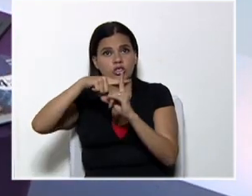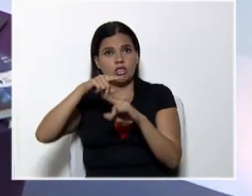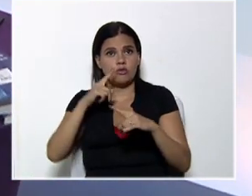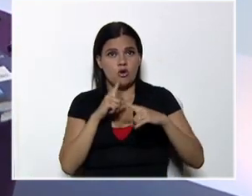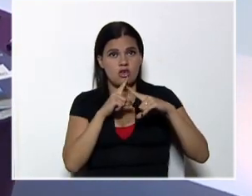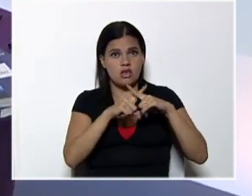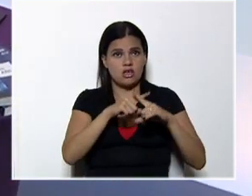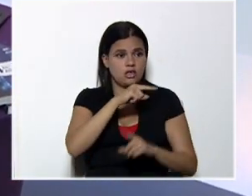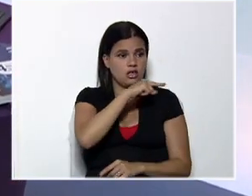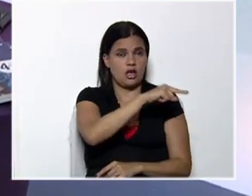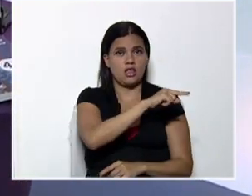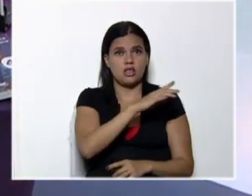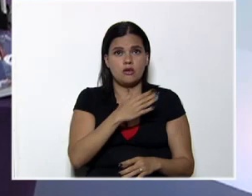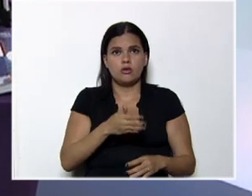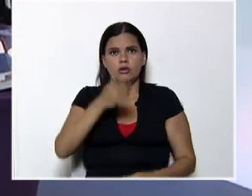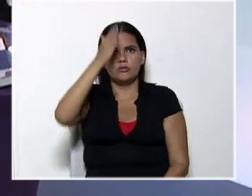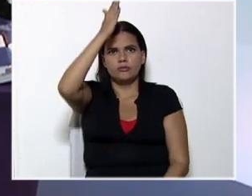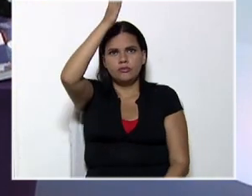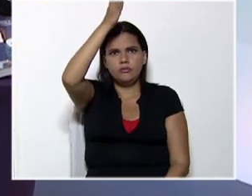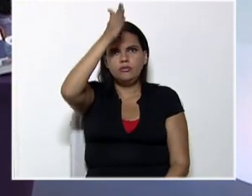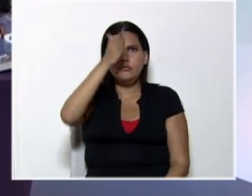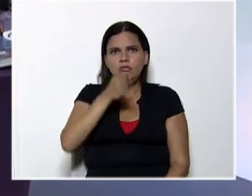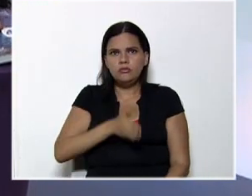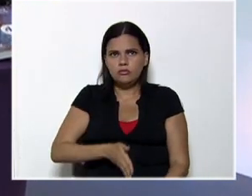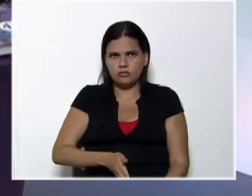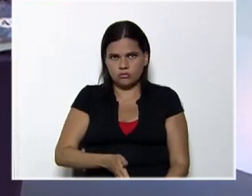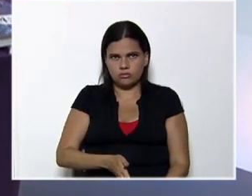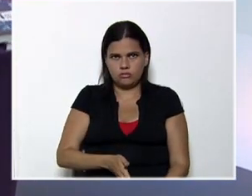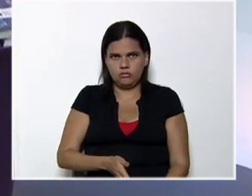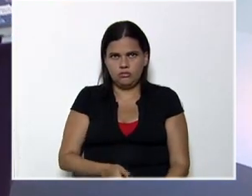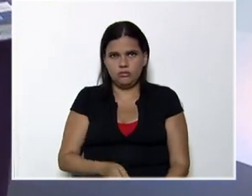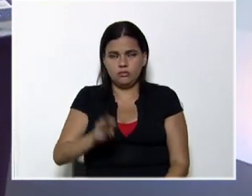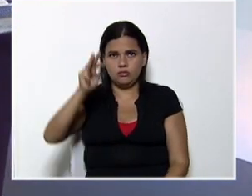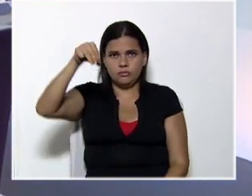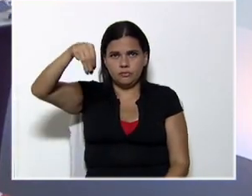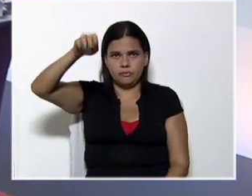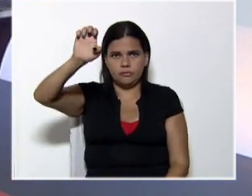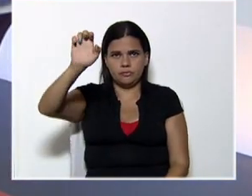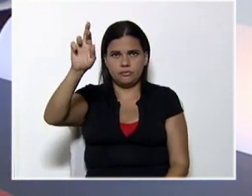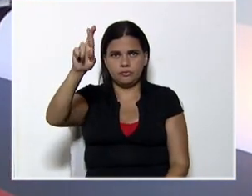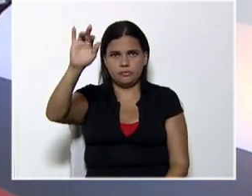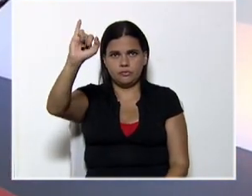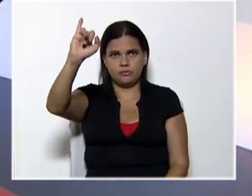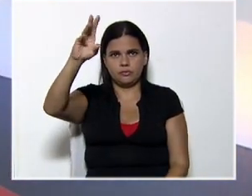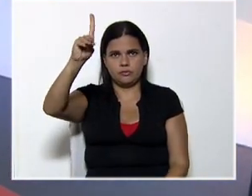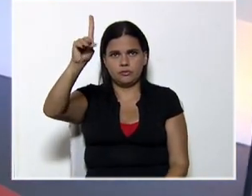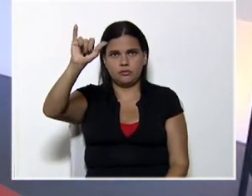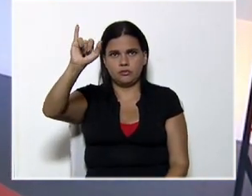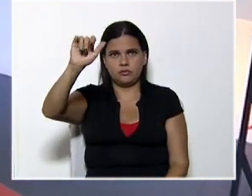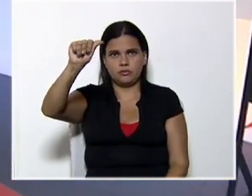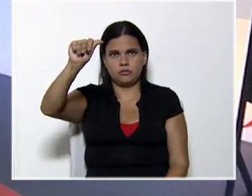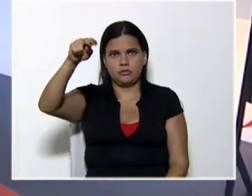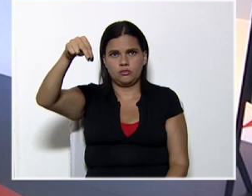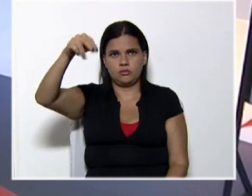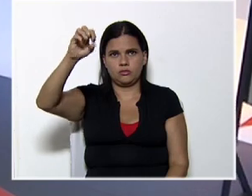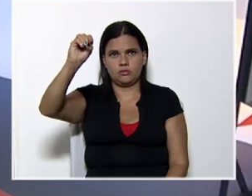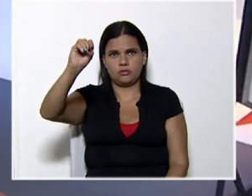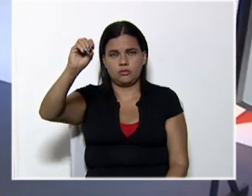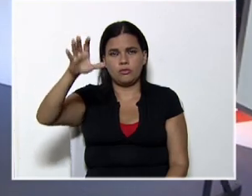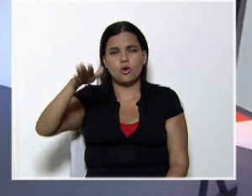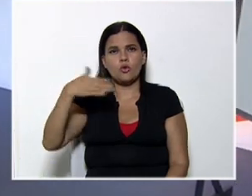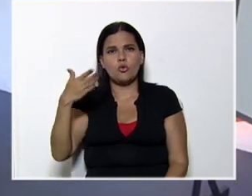eje de las Y, que serían los meridianos. Es decir, cuando nosotros agarramos